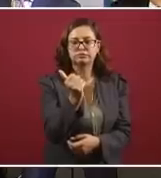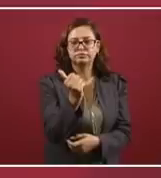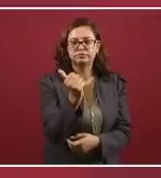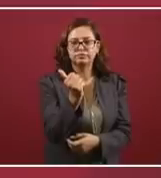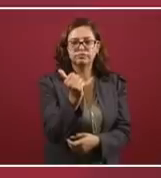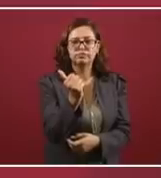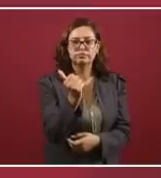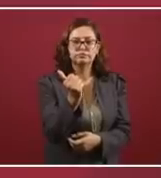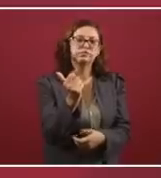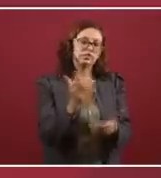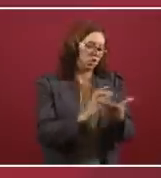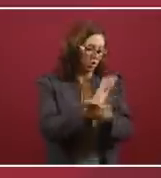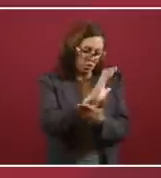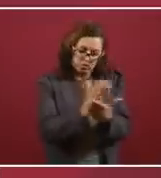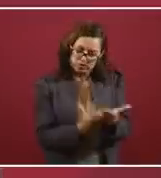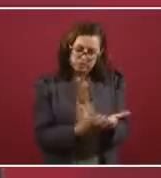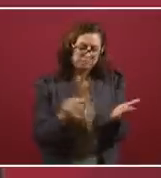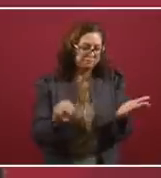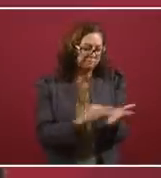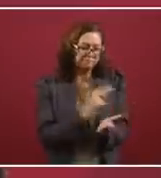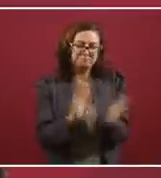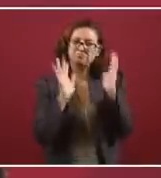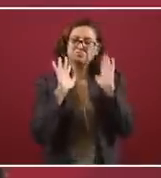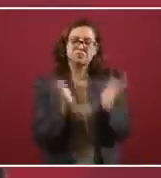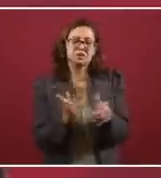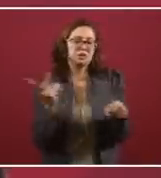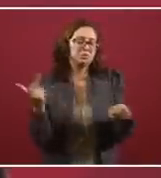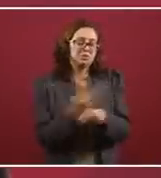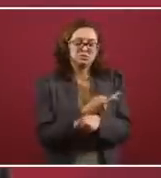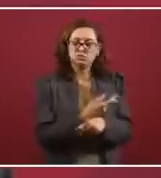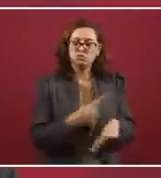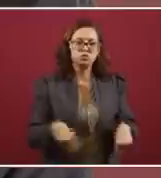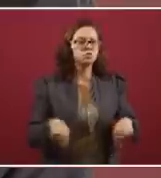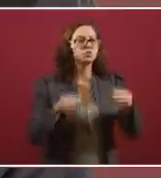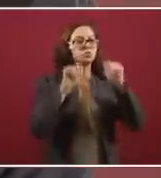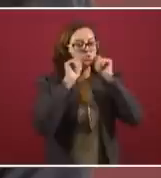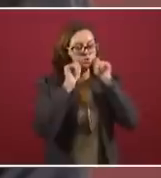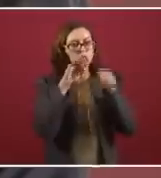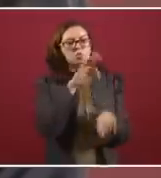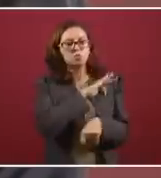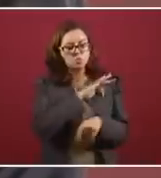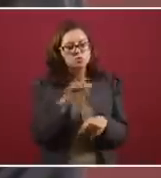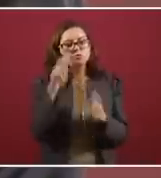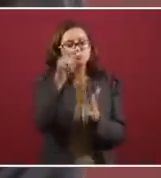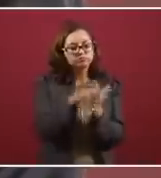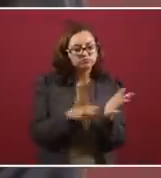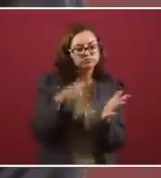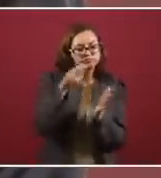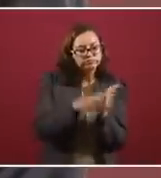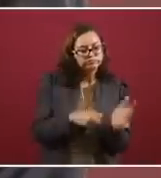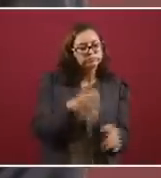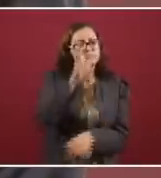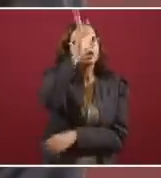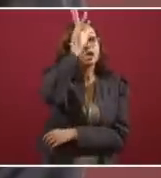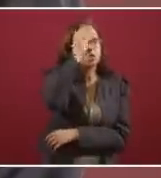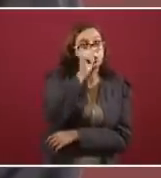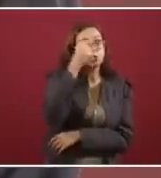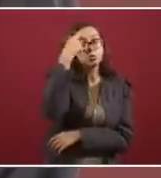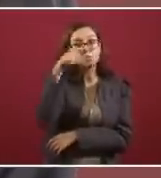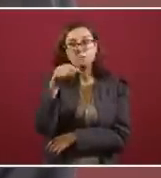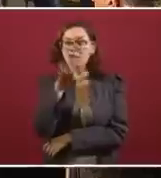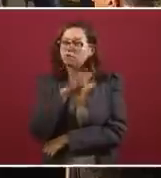los compromisos legales, se llegara a un acuerdo en beneficio de todos.